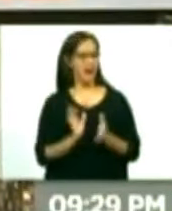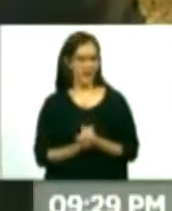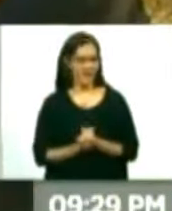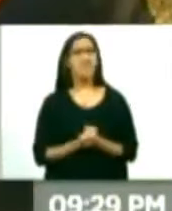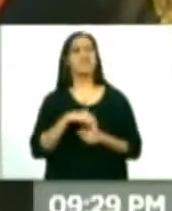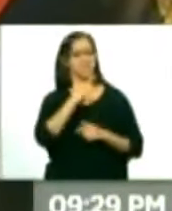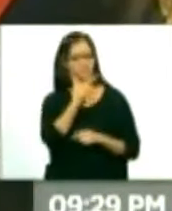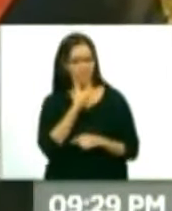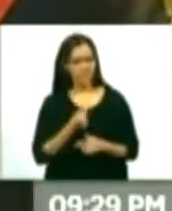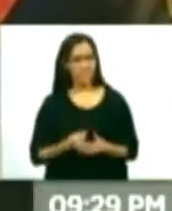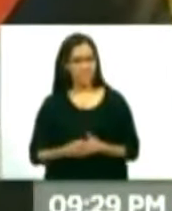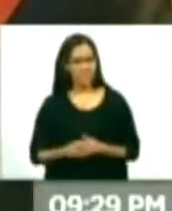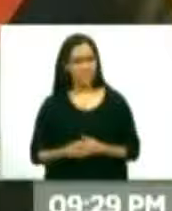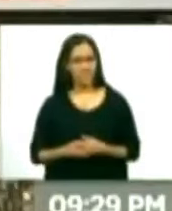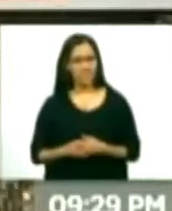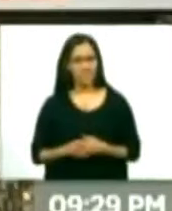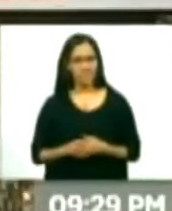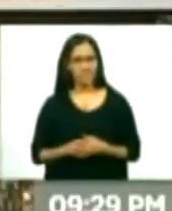¿vale?